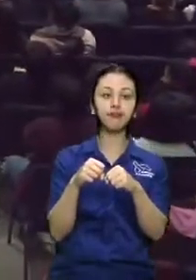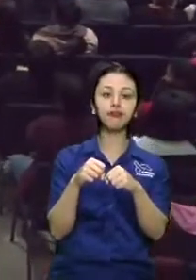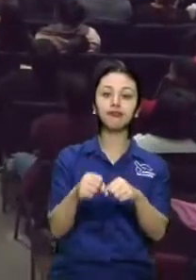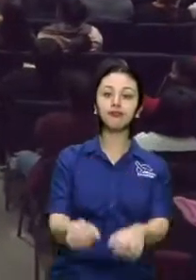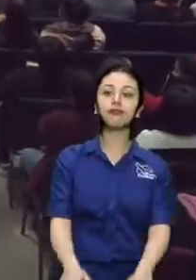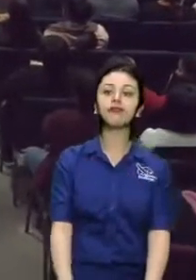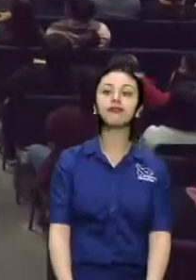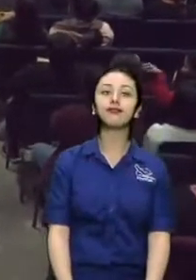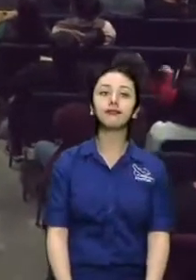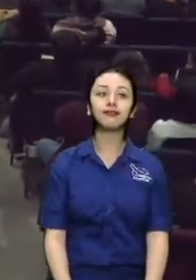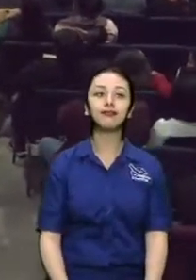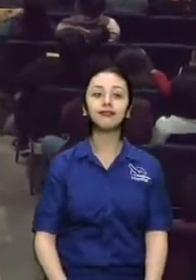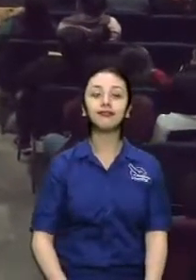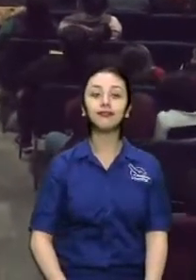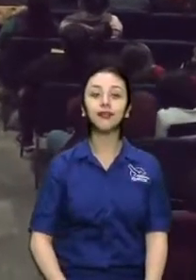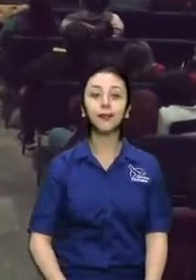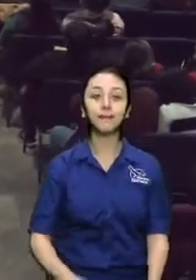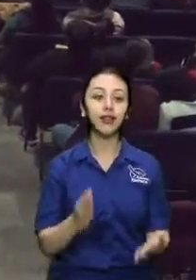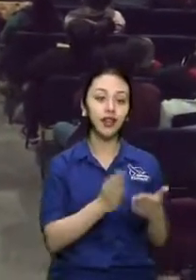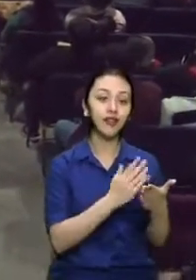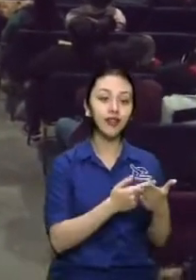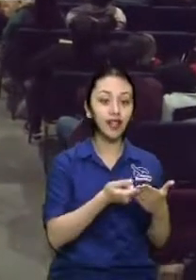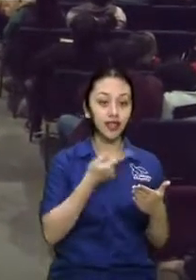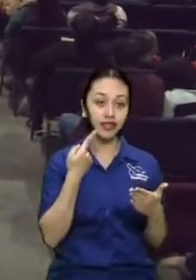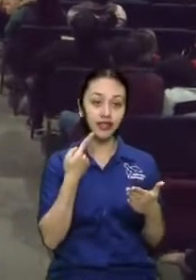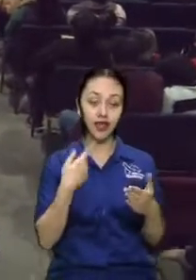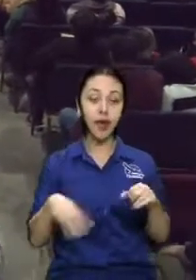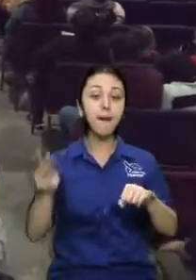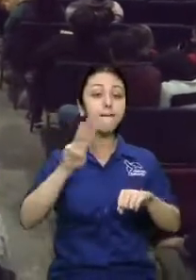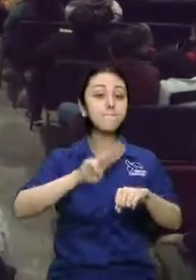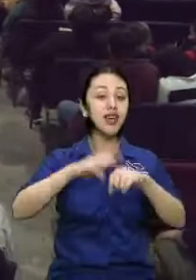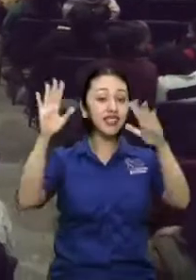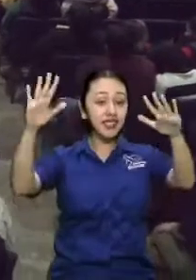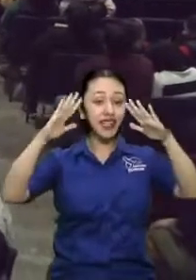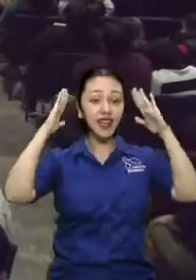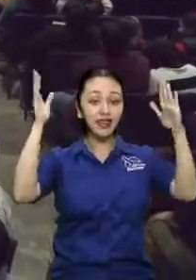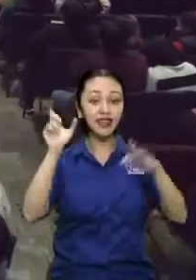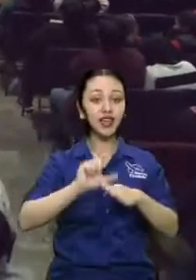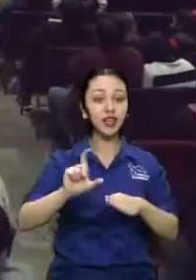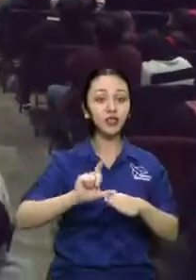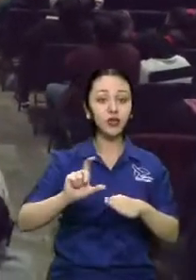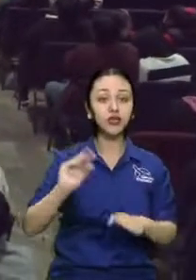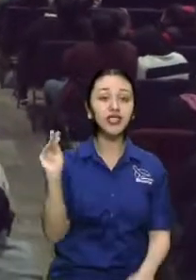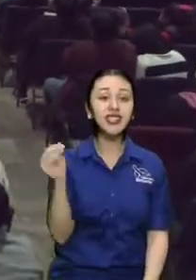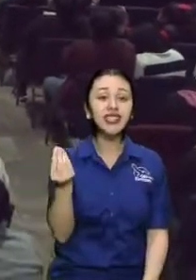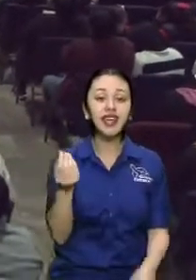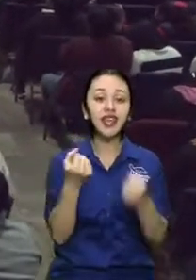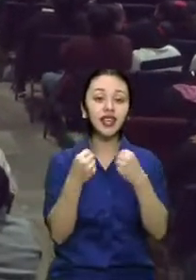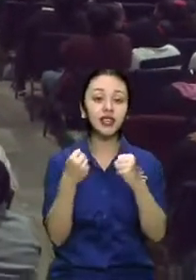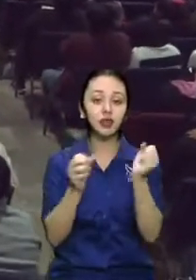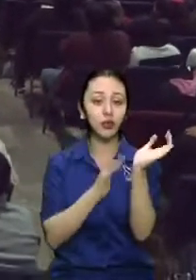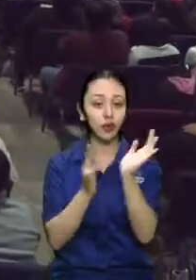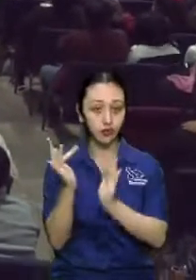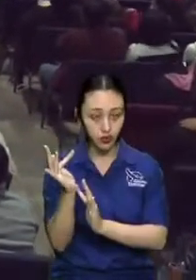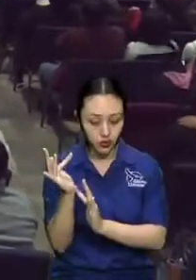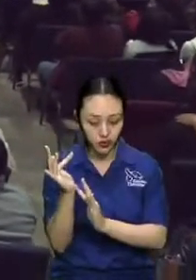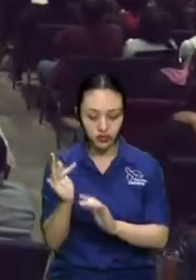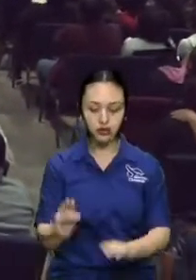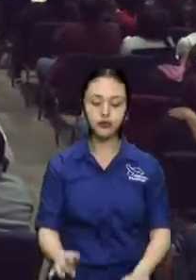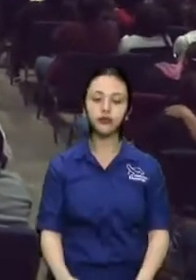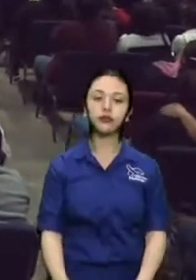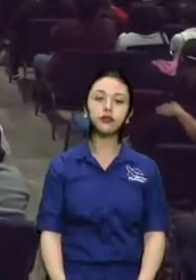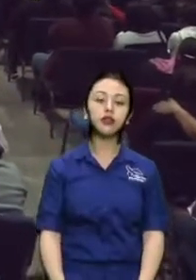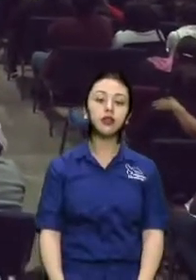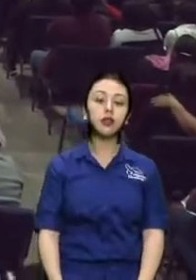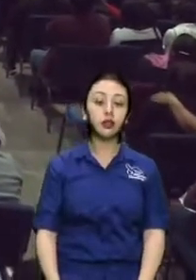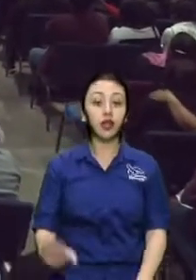San Juan 14:12 dice que mayores que las que hizo Jesús. No me lo inventé yo. Si estás destinado a hacer mayores